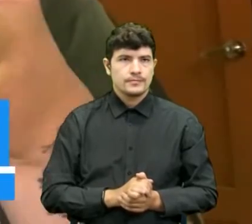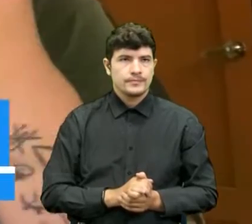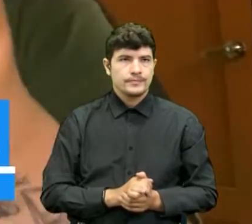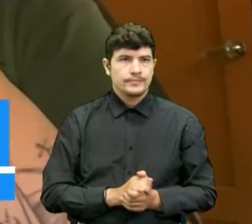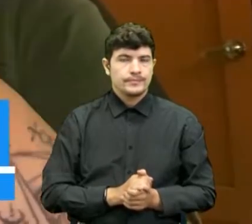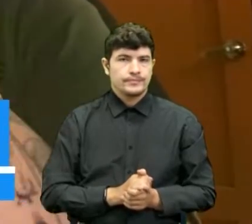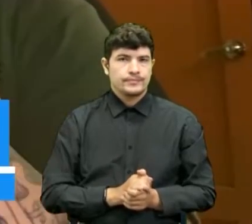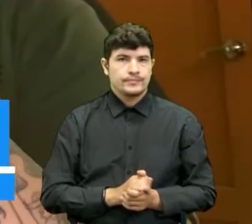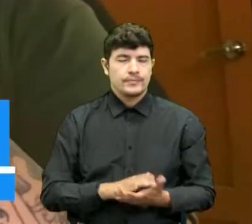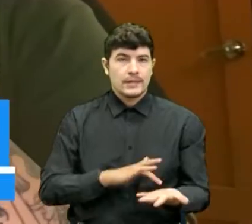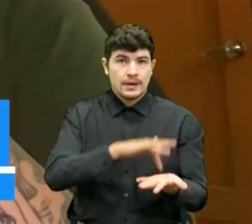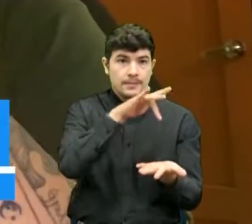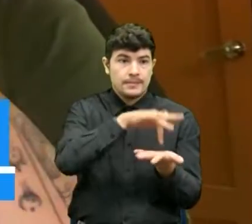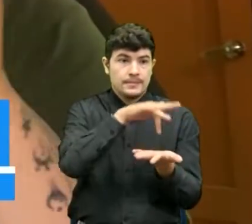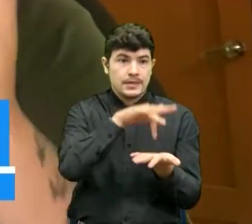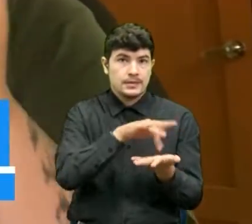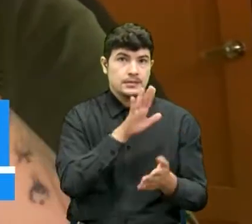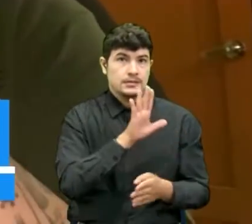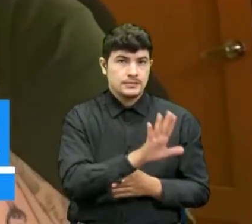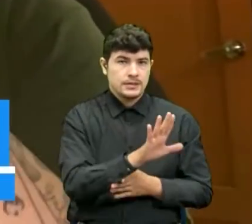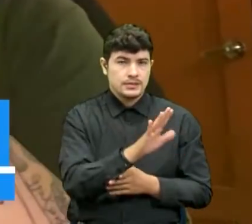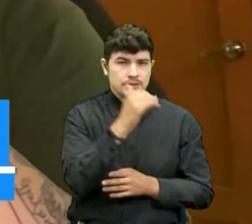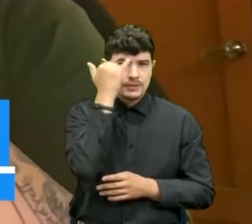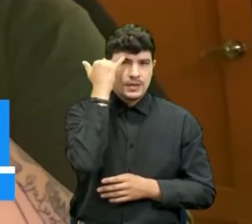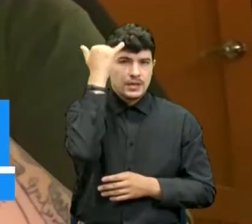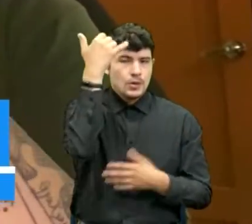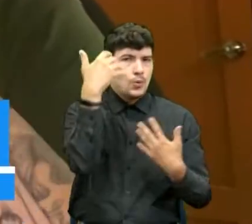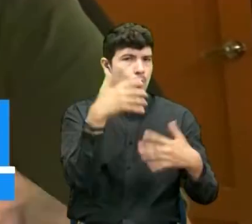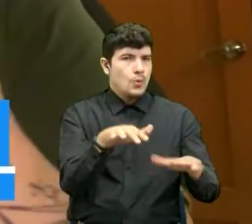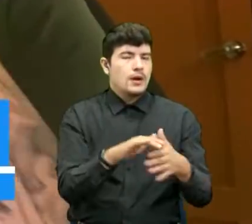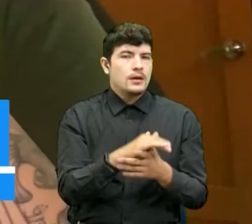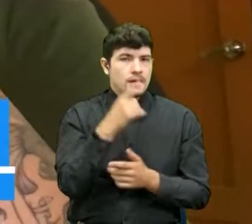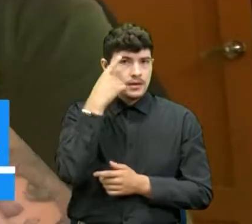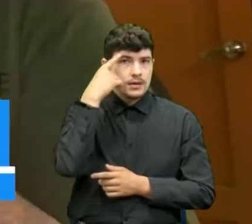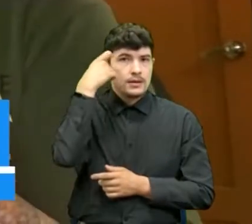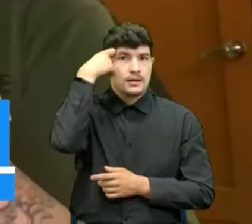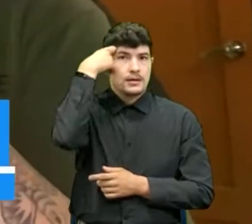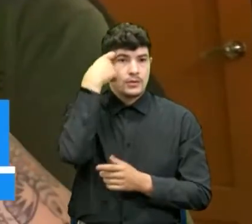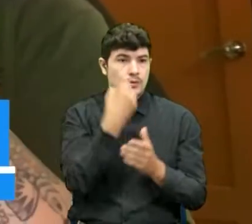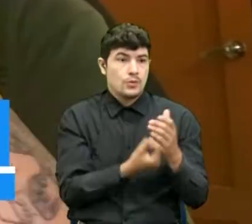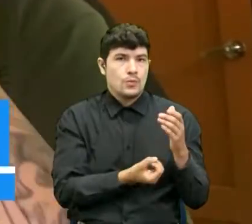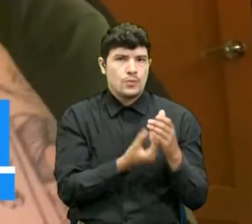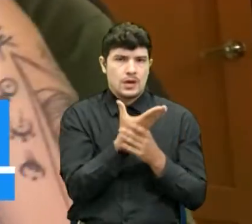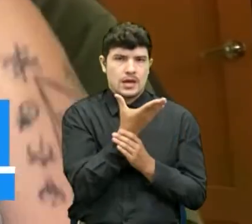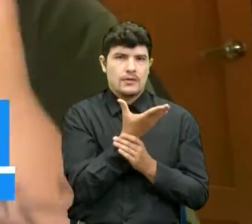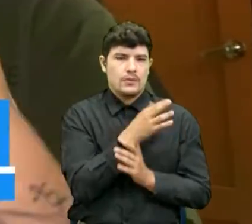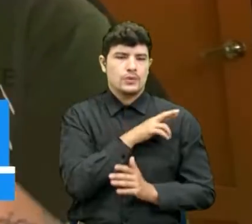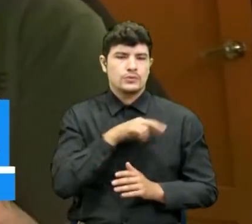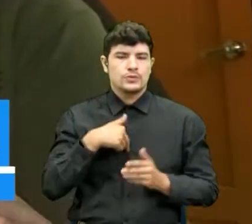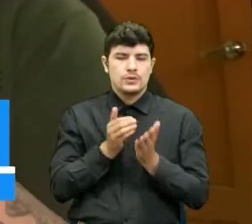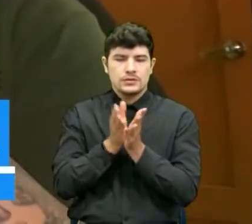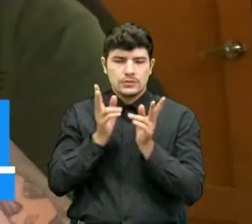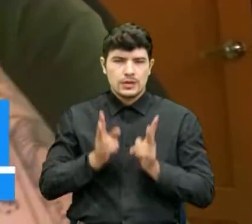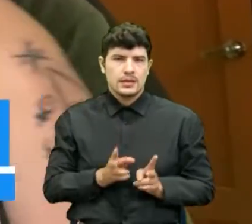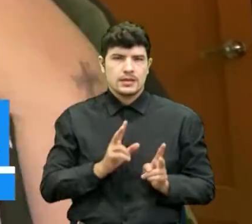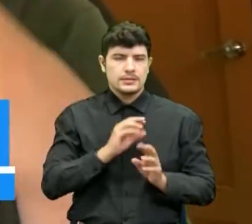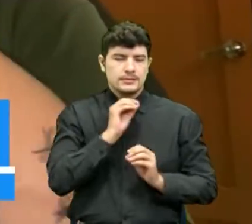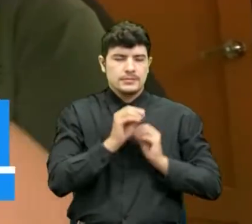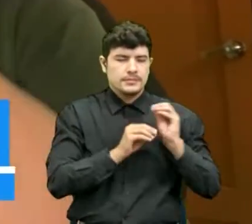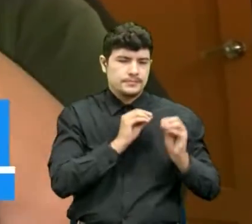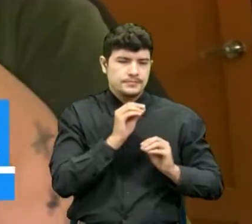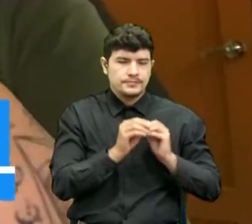Participar en esta iniciativa propuso nuevos retos para nosotros como una startup que estábamos en crecimiento con un